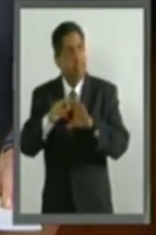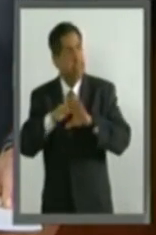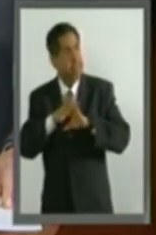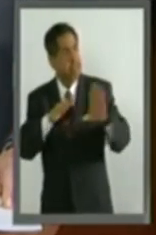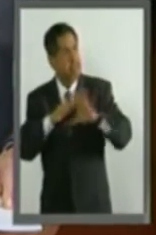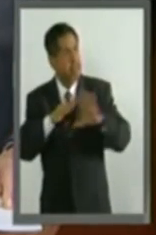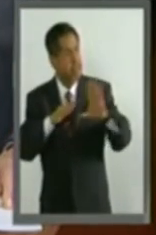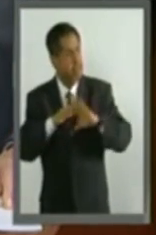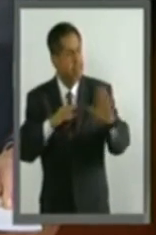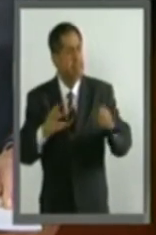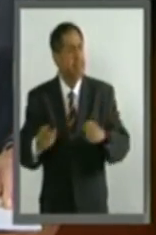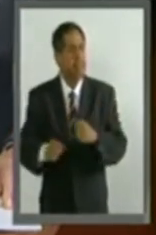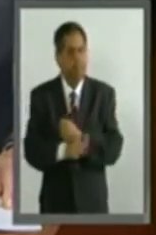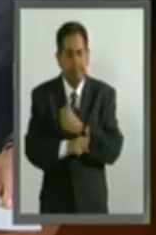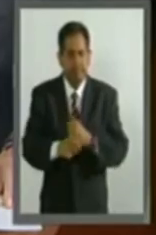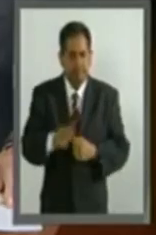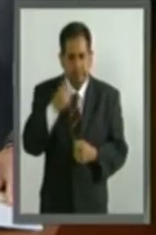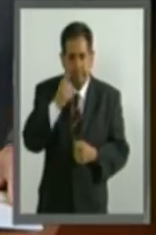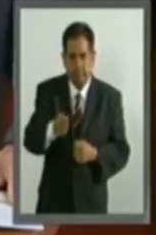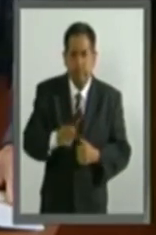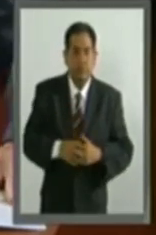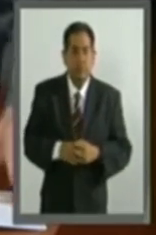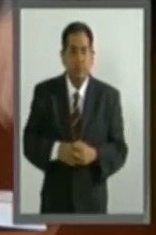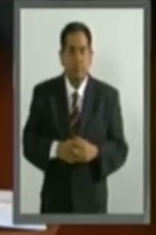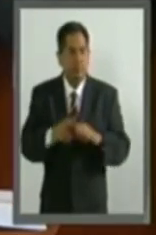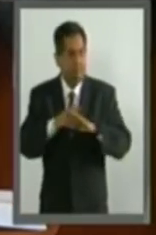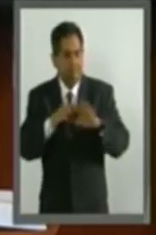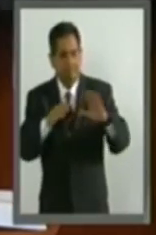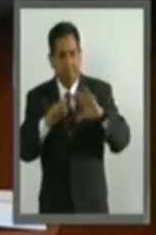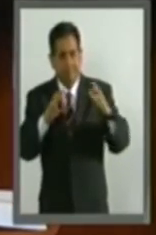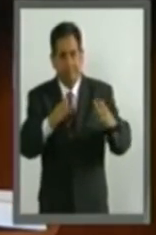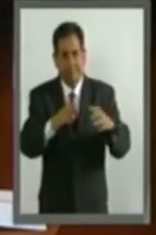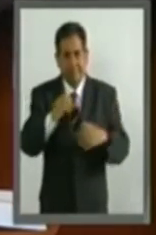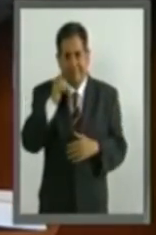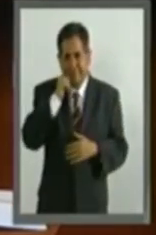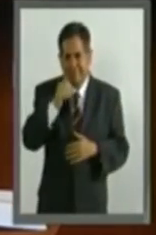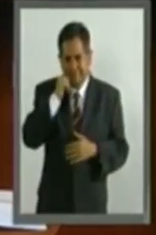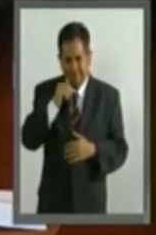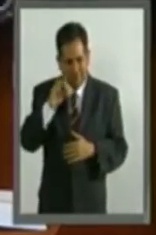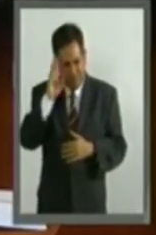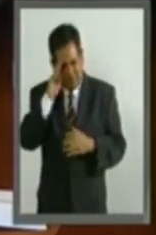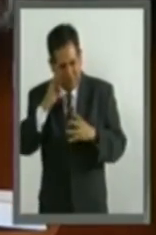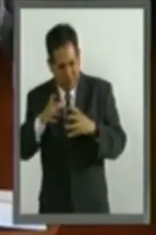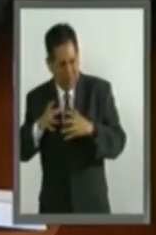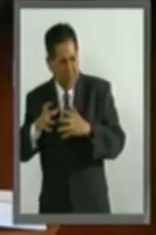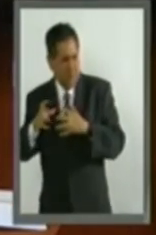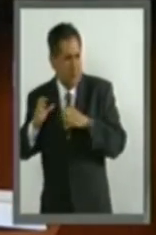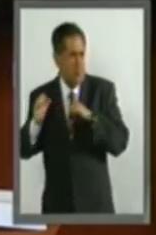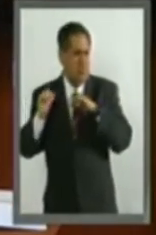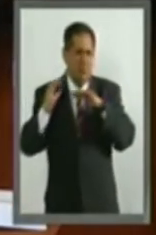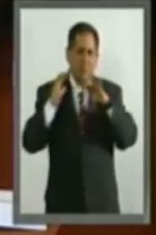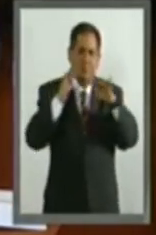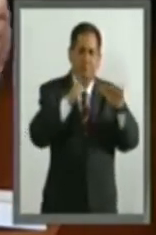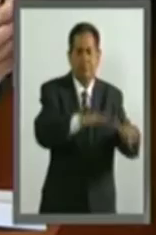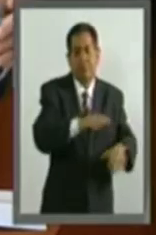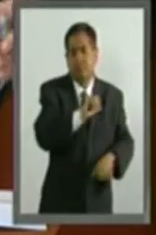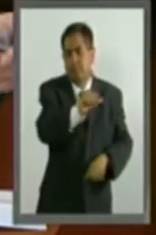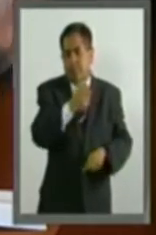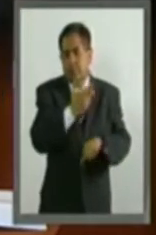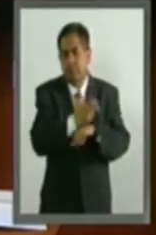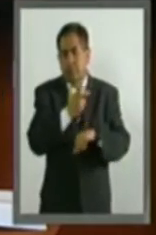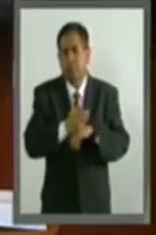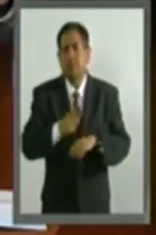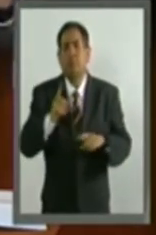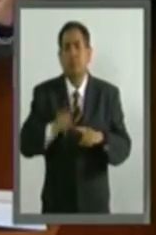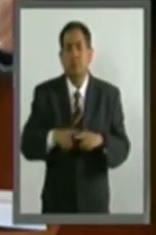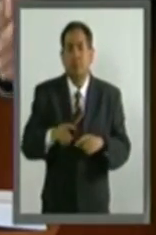Unidos. La migración siempre se da en grandes volúmenes hacia los Estados Unidos cuando